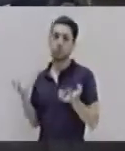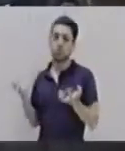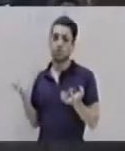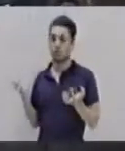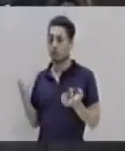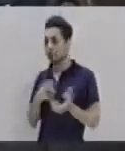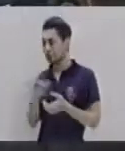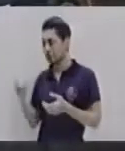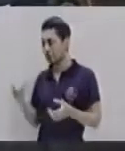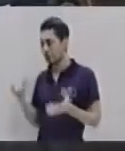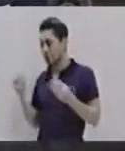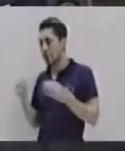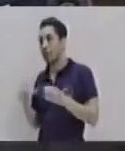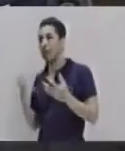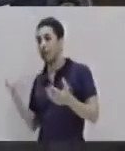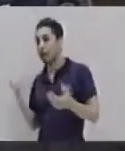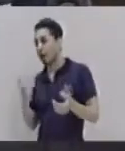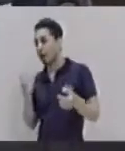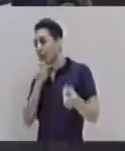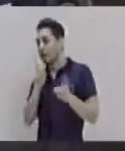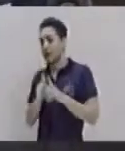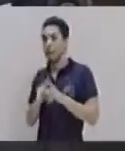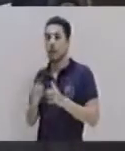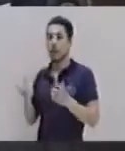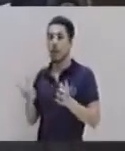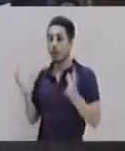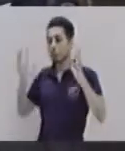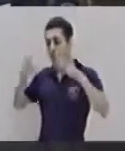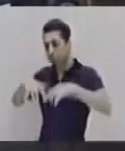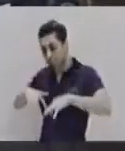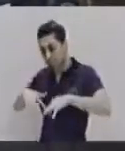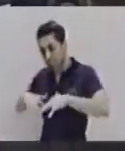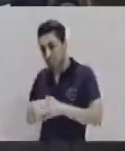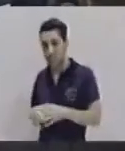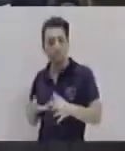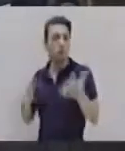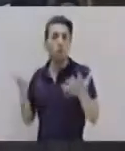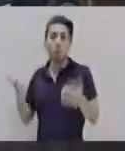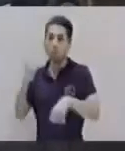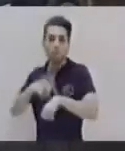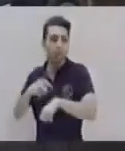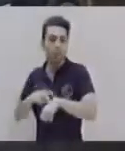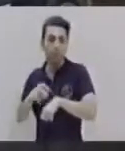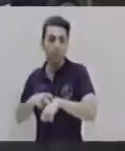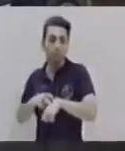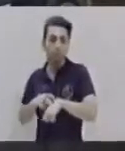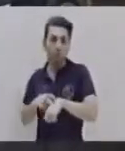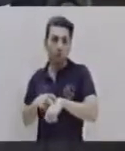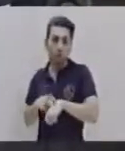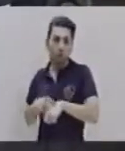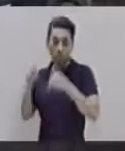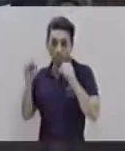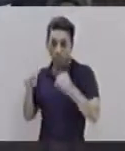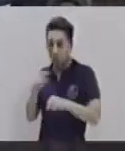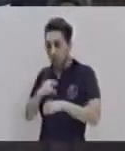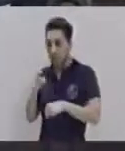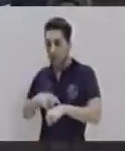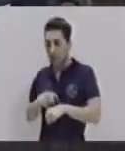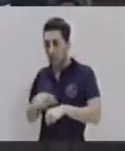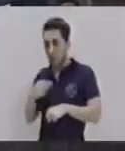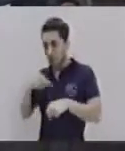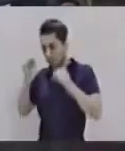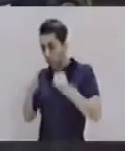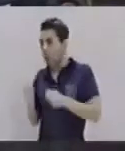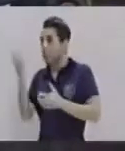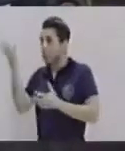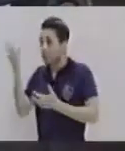y el miedo puede ser también al fracaso, ¿verdad? Pero ¿en qué momento debería ser ese momento donde